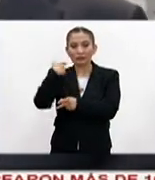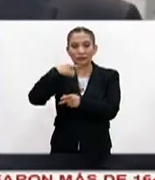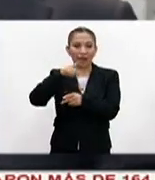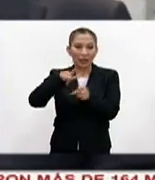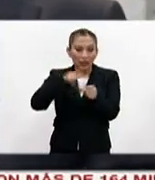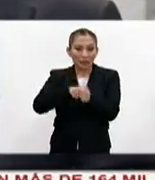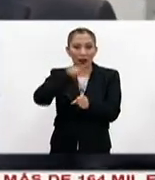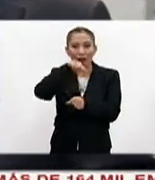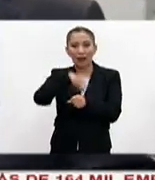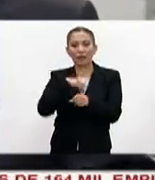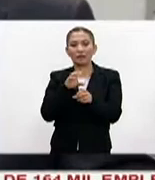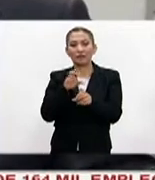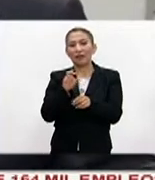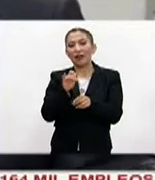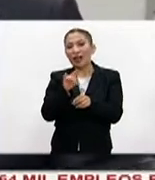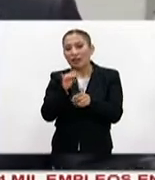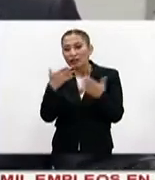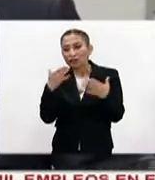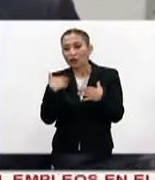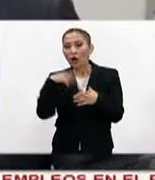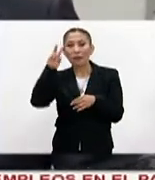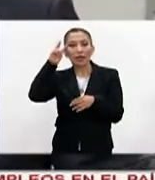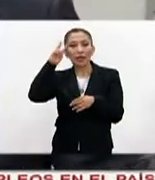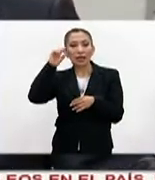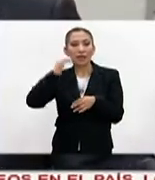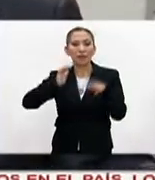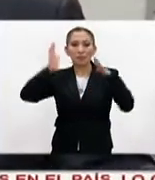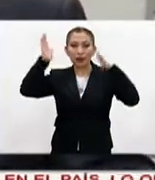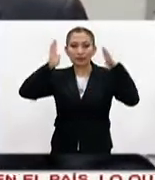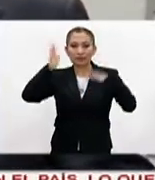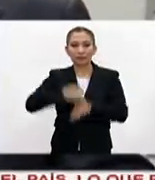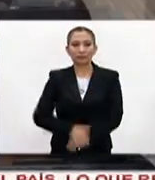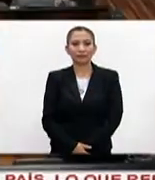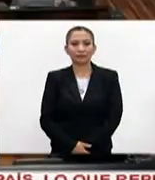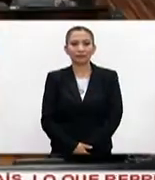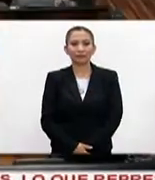a productos frescos al mercado de Vietnam y Malasia.